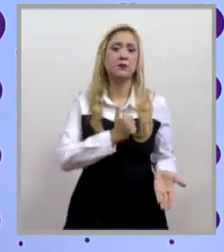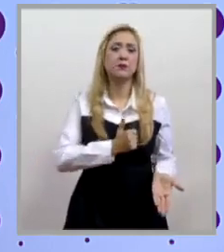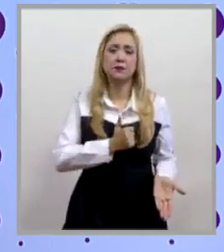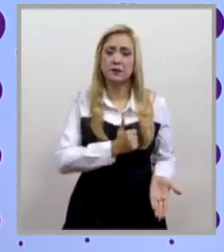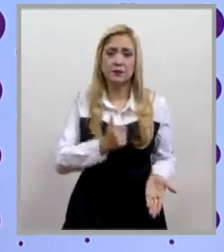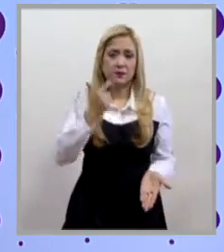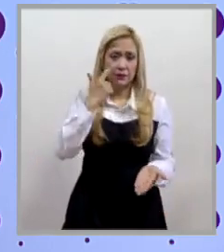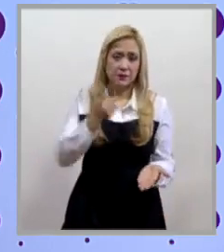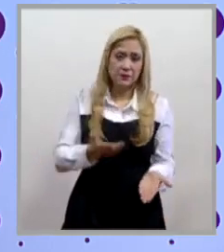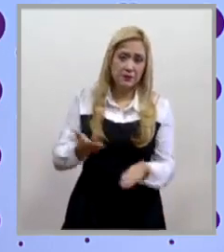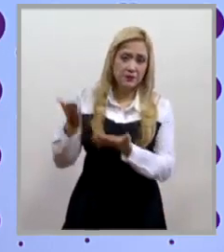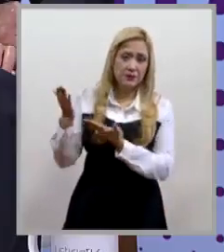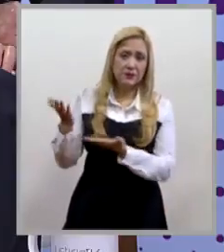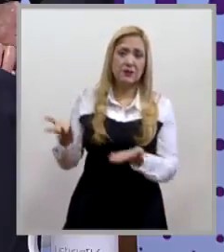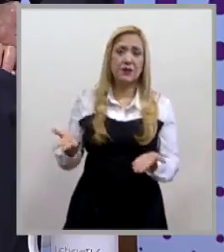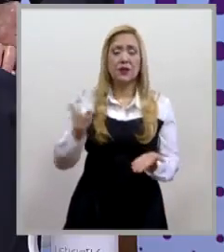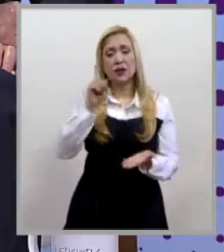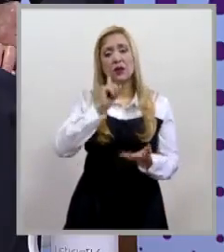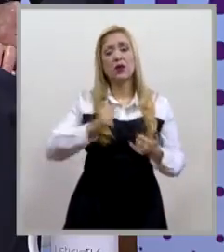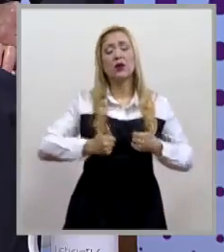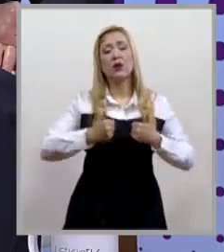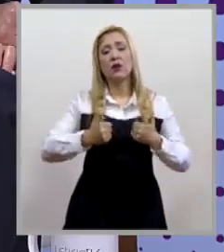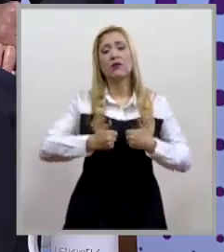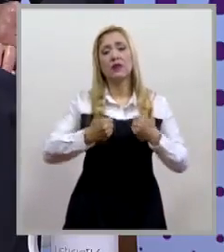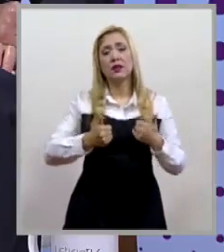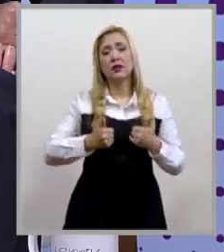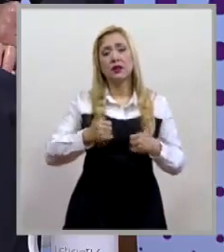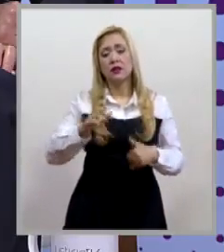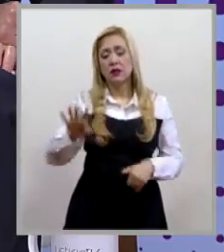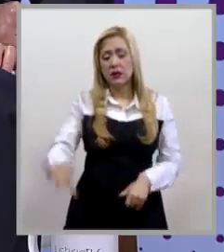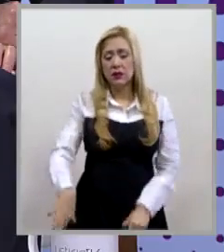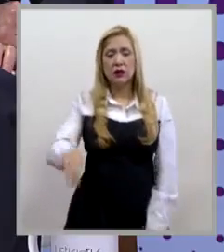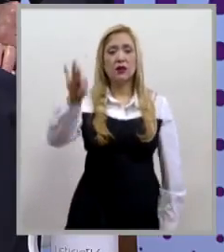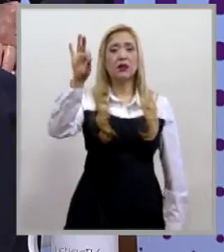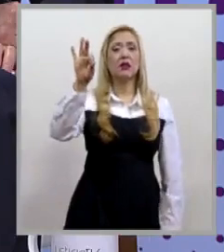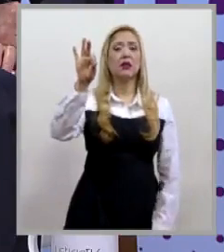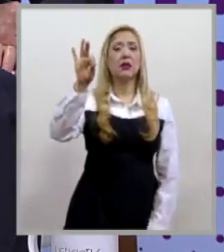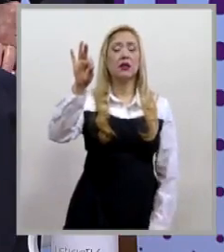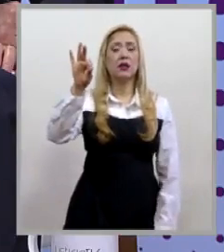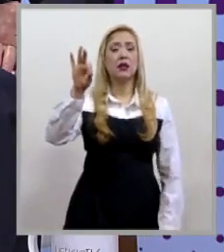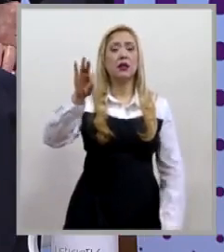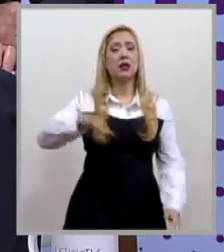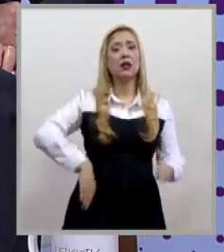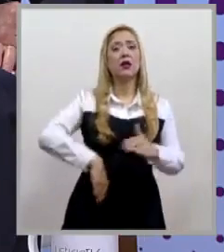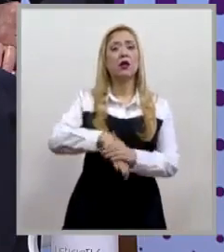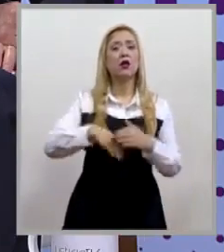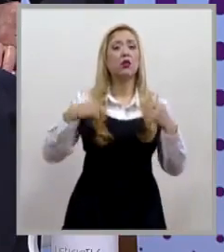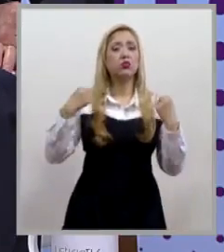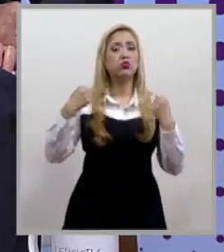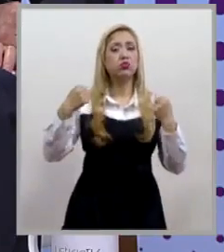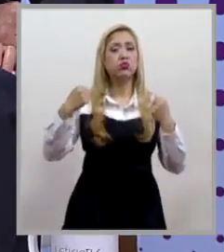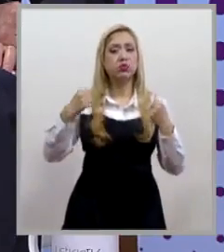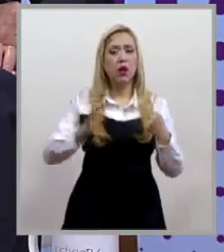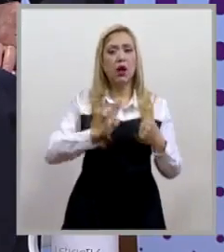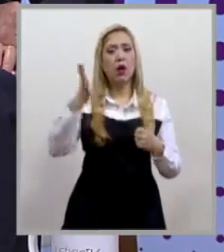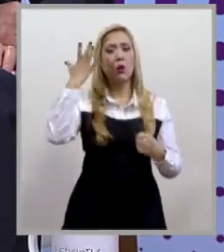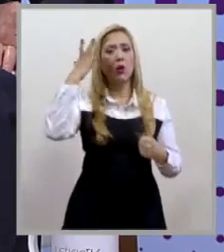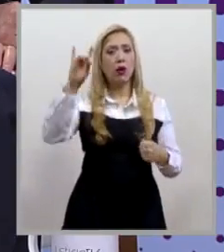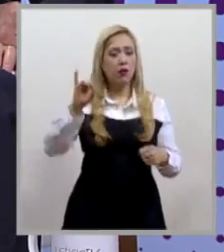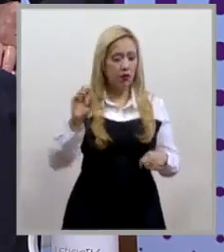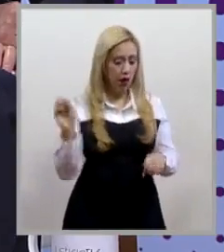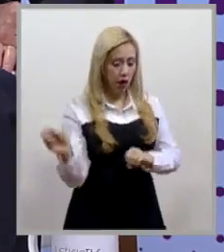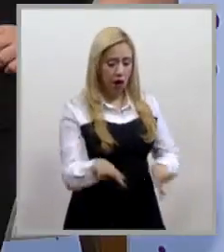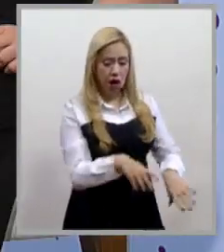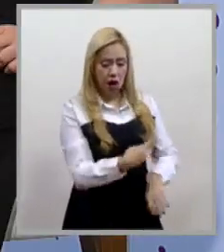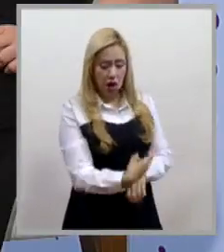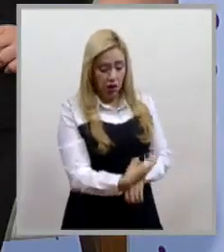lamentable de la jovencita que es encontrada en la carretera Cuernavaca. Pues murió de